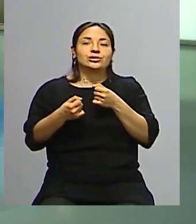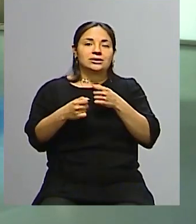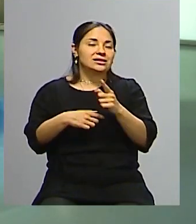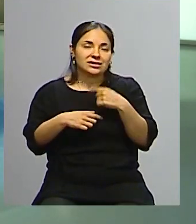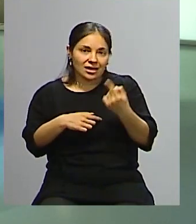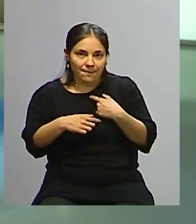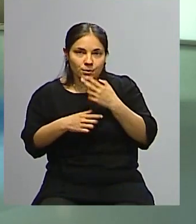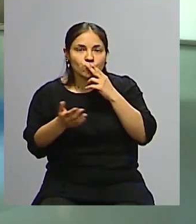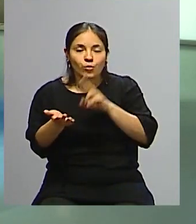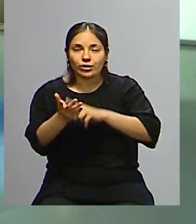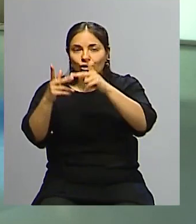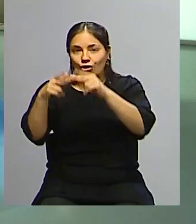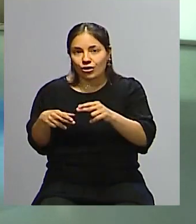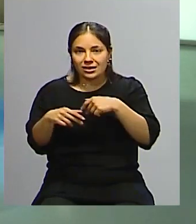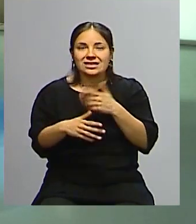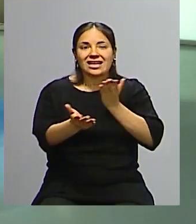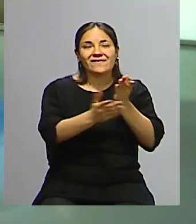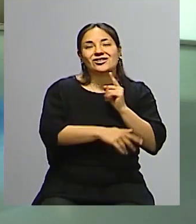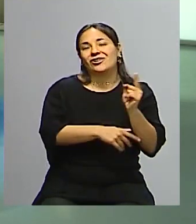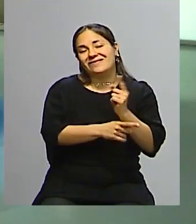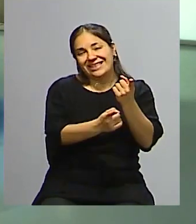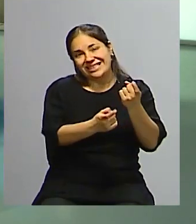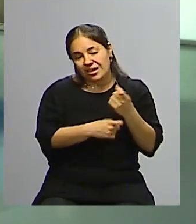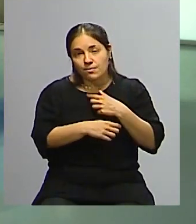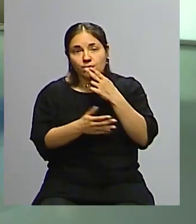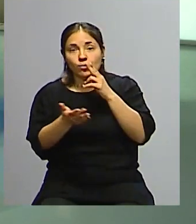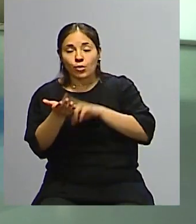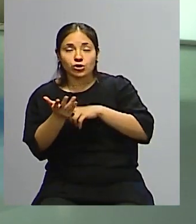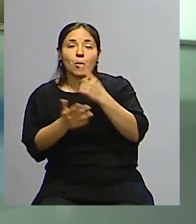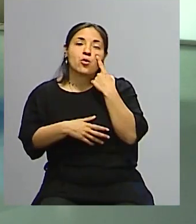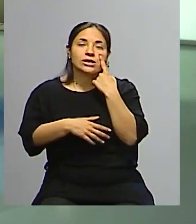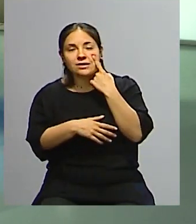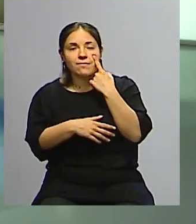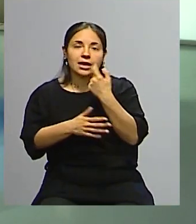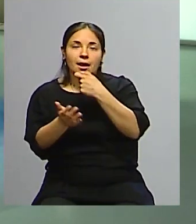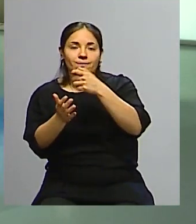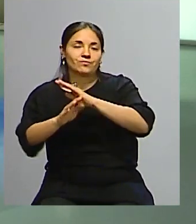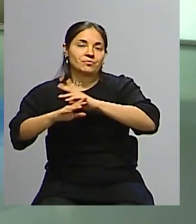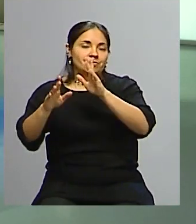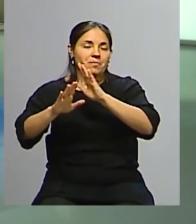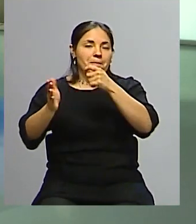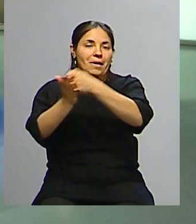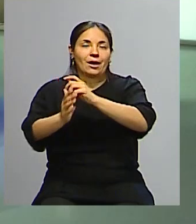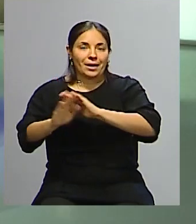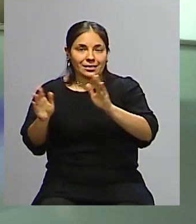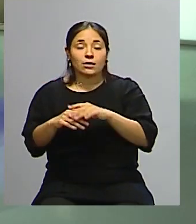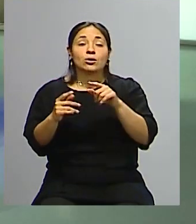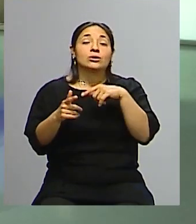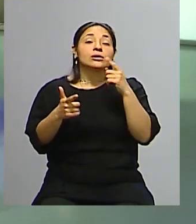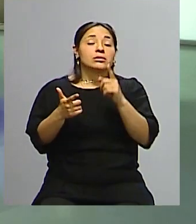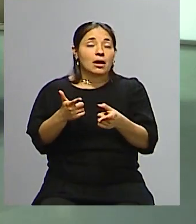servicios porque te los cortan, pero los impuestos, impuesto municipal, una tasa municipal, lo dejas de pagar. Eso por un lado. Pero también hay